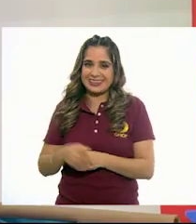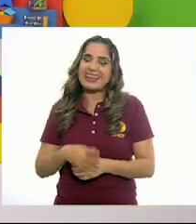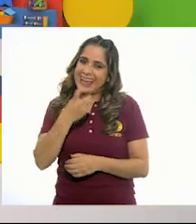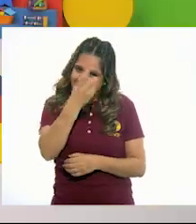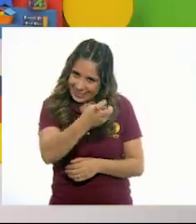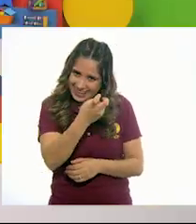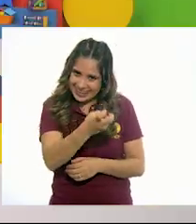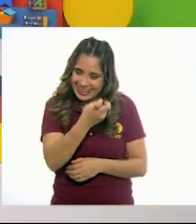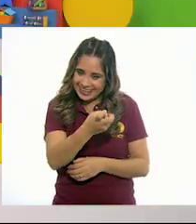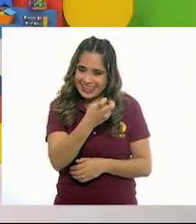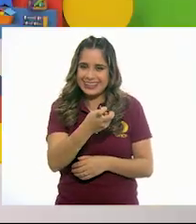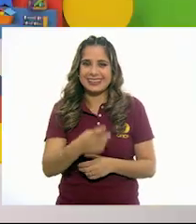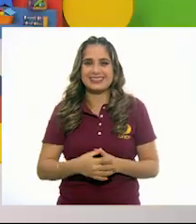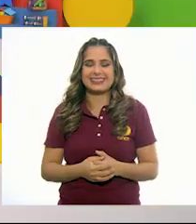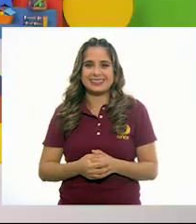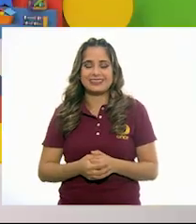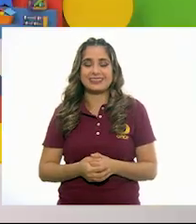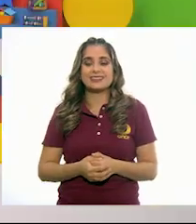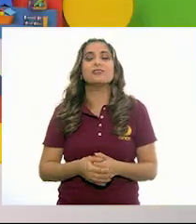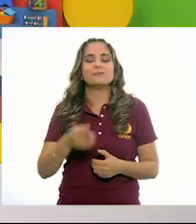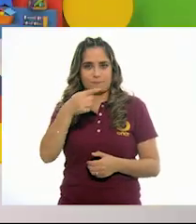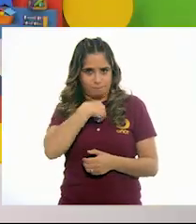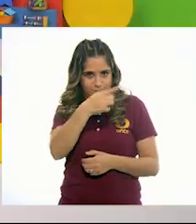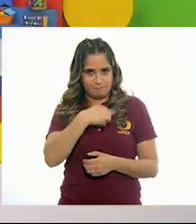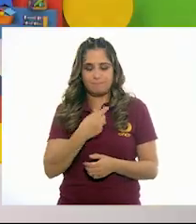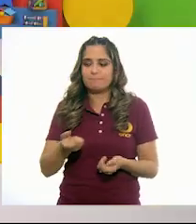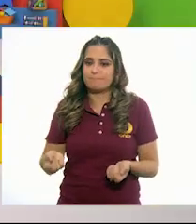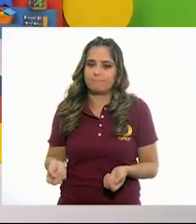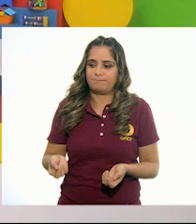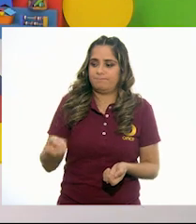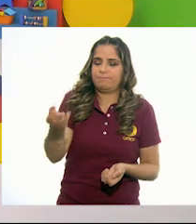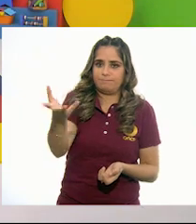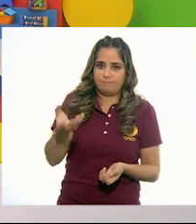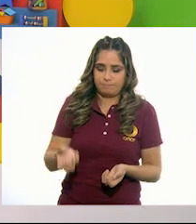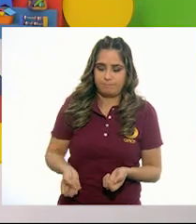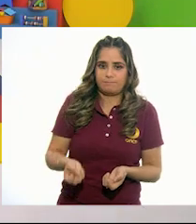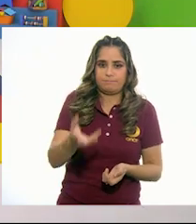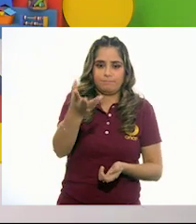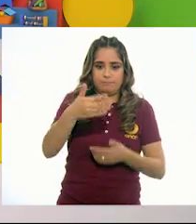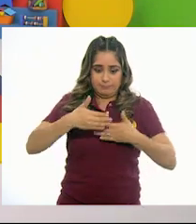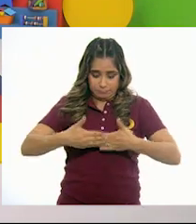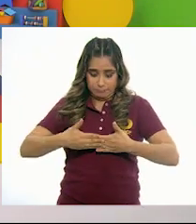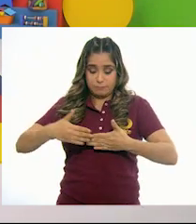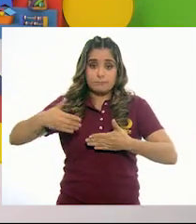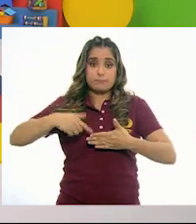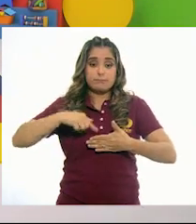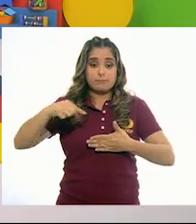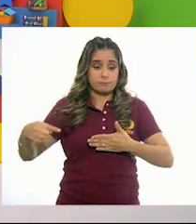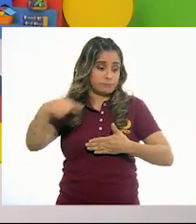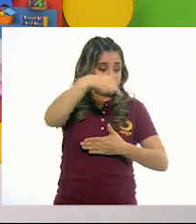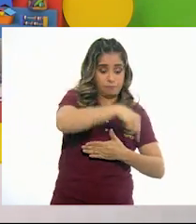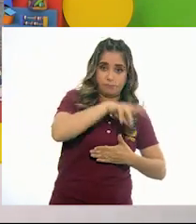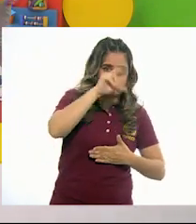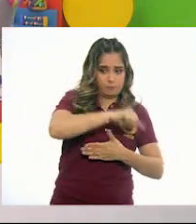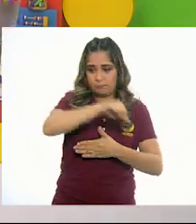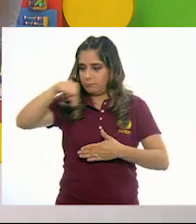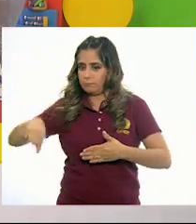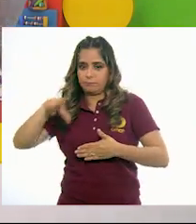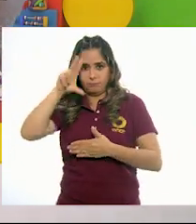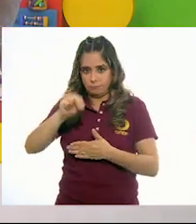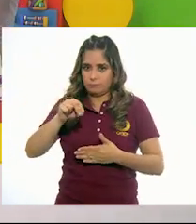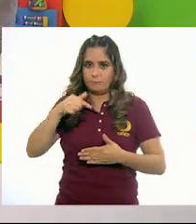bien, Sohar. Vamos a lanzar hacia el otro lado de la línea sin pasar hacia tu espacio, ¿de